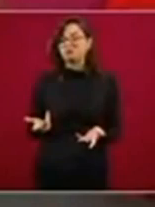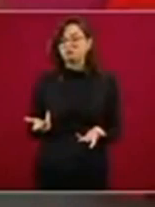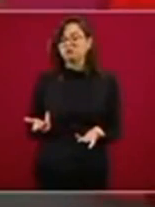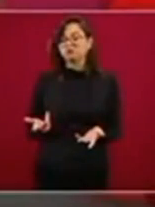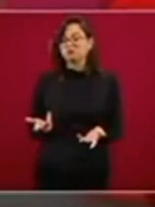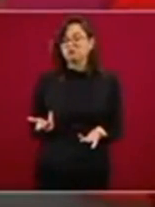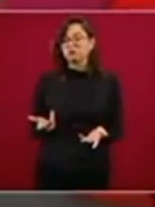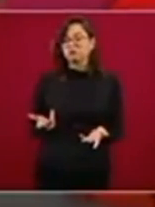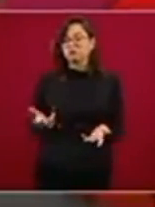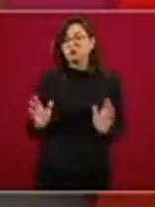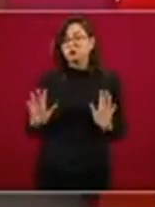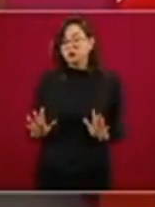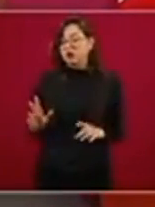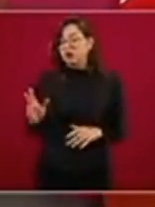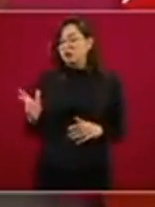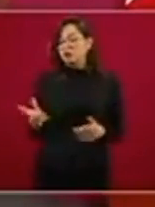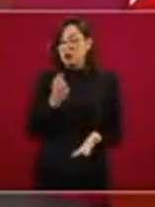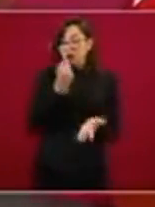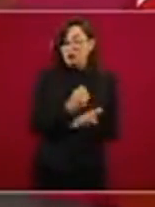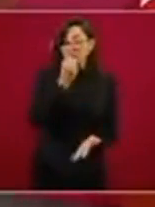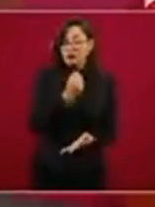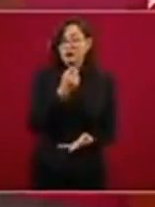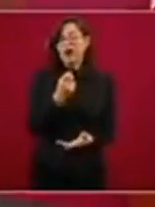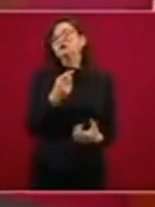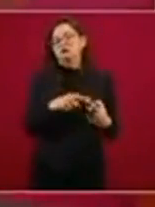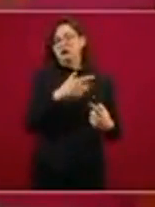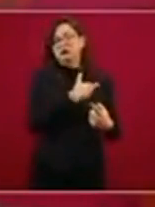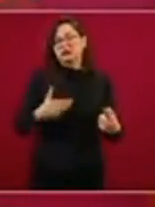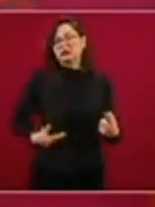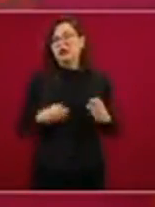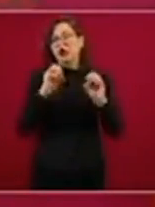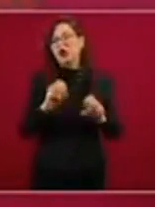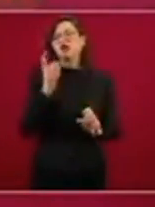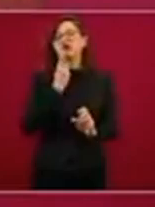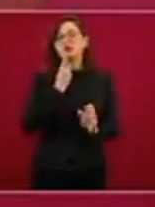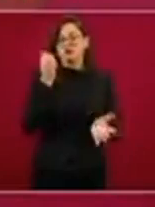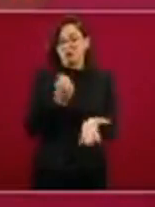haya solicitado el presidente o los legisladores,